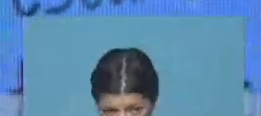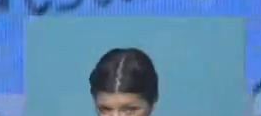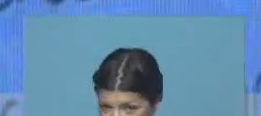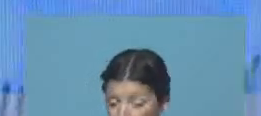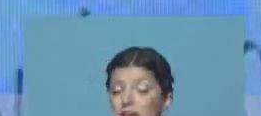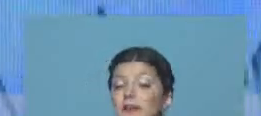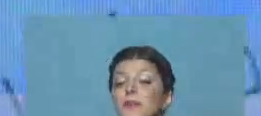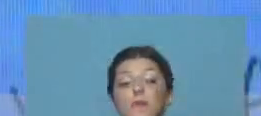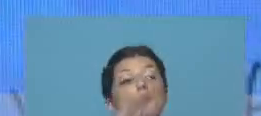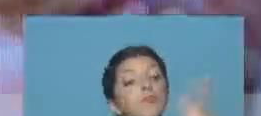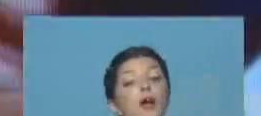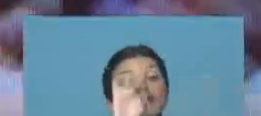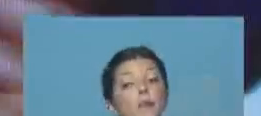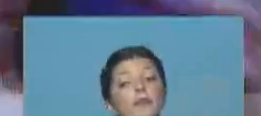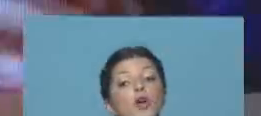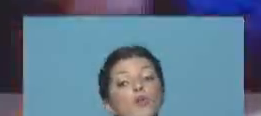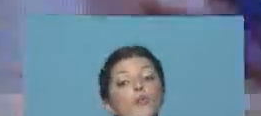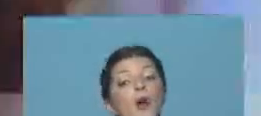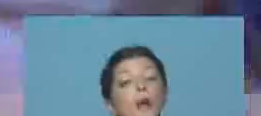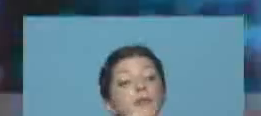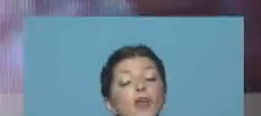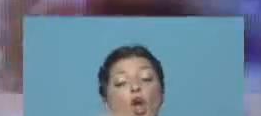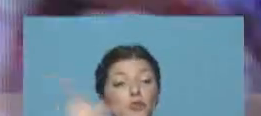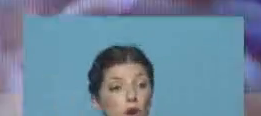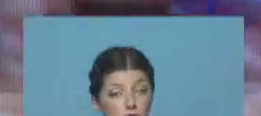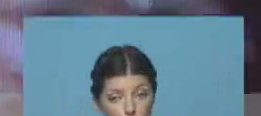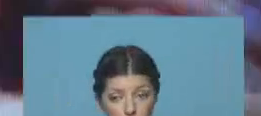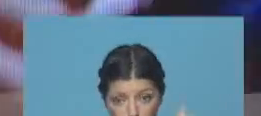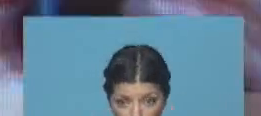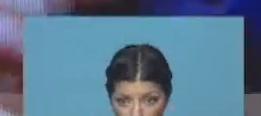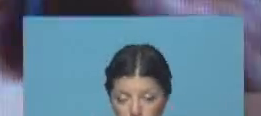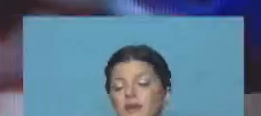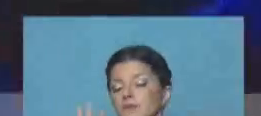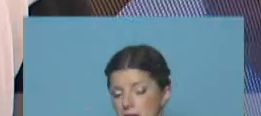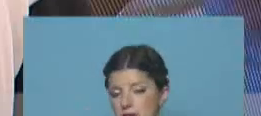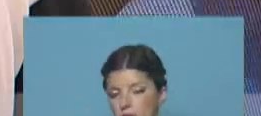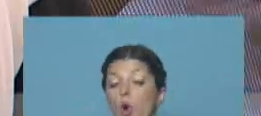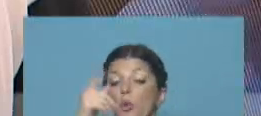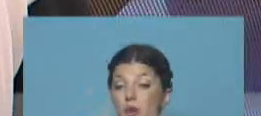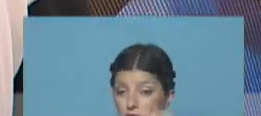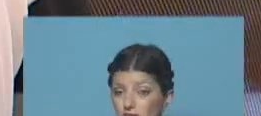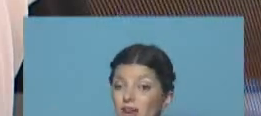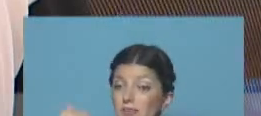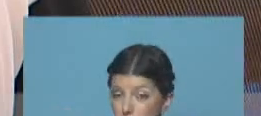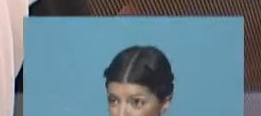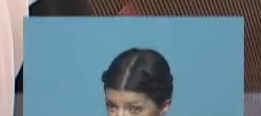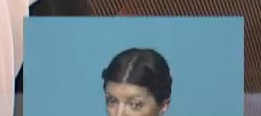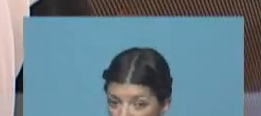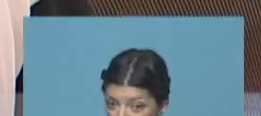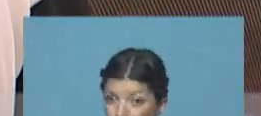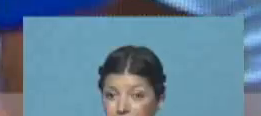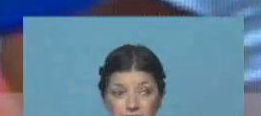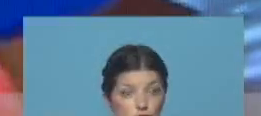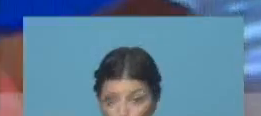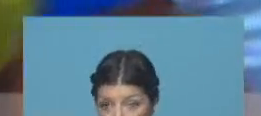Venezuela, donde solo votarán los opositores. El problema es que las elecciones tienen sentido cuando los dos bandos dirimen sus diferencias en elecciones, no cuando cada